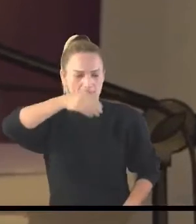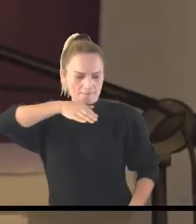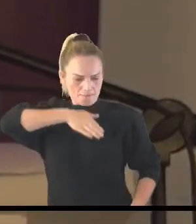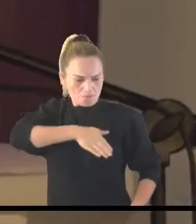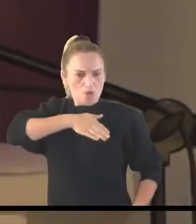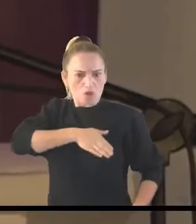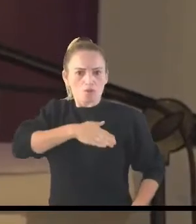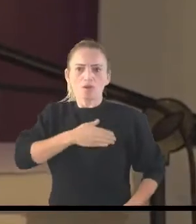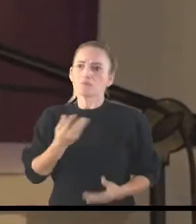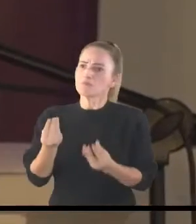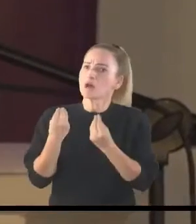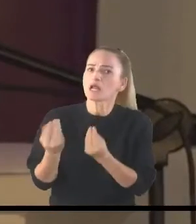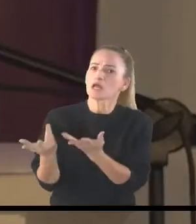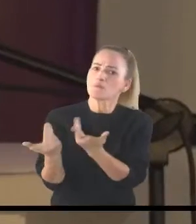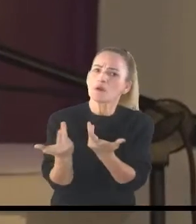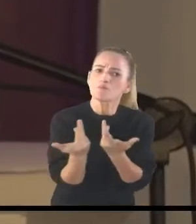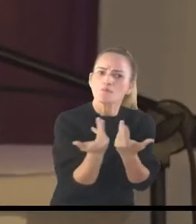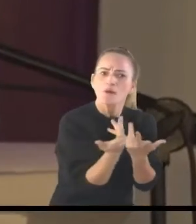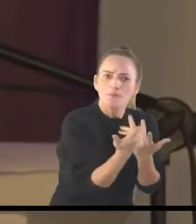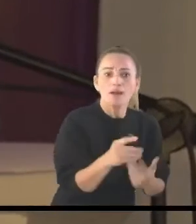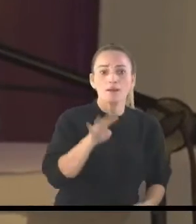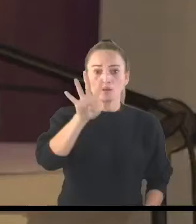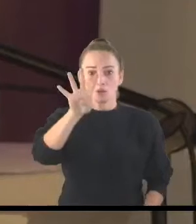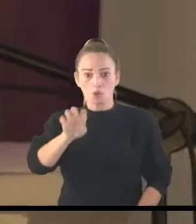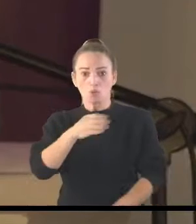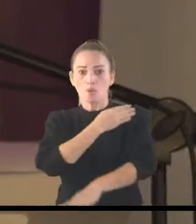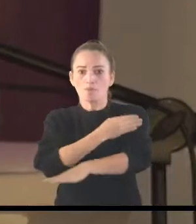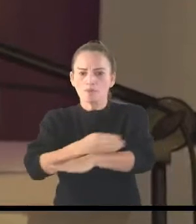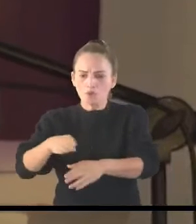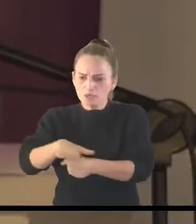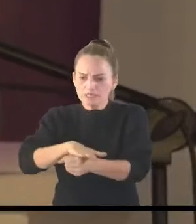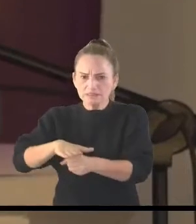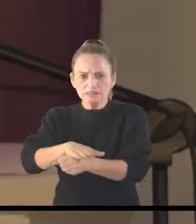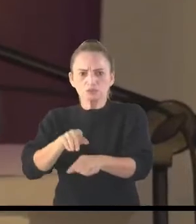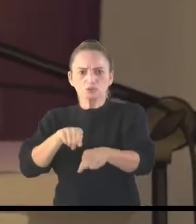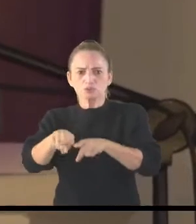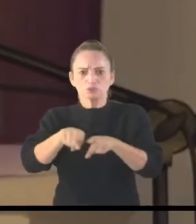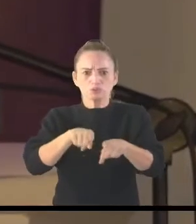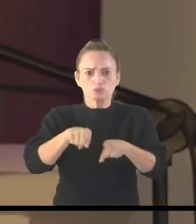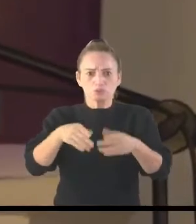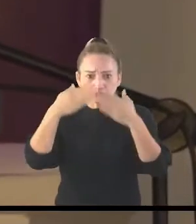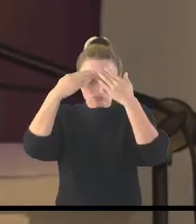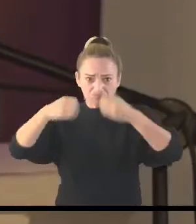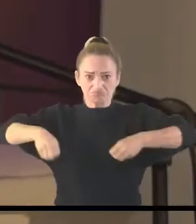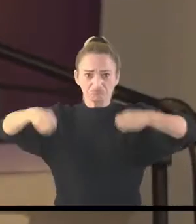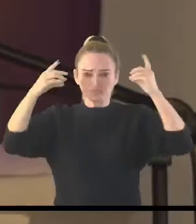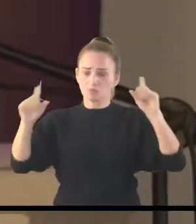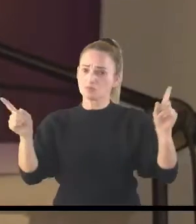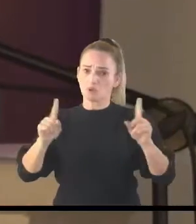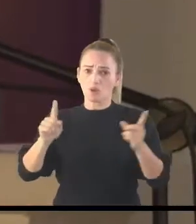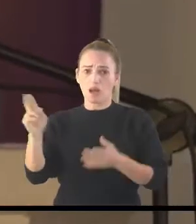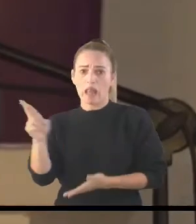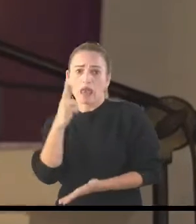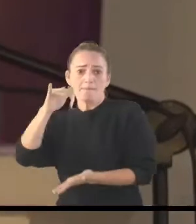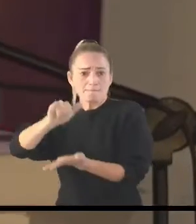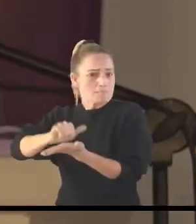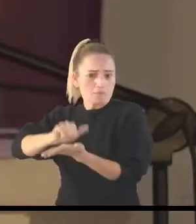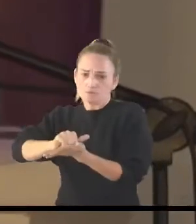escuchando la voz de las víctimas y sus 9 millones de historias que de ninguna manera se pueden volver a repetir.